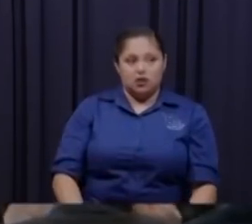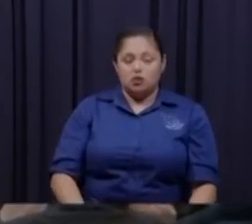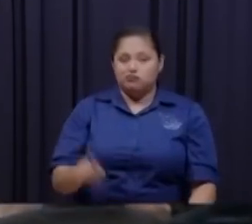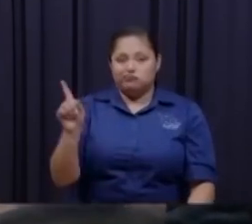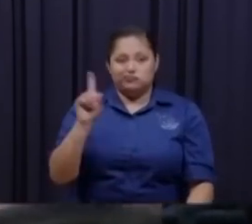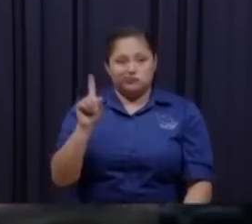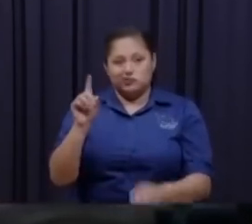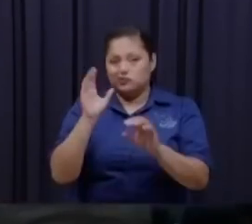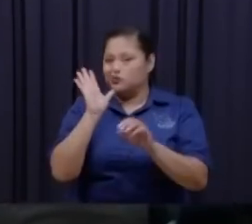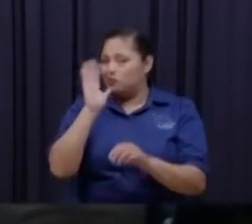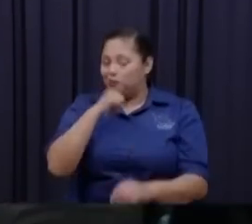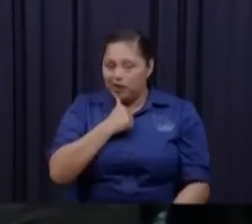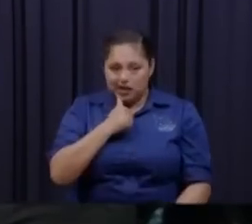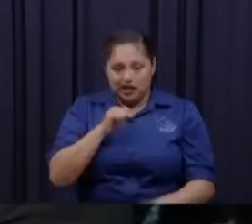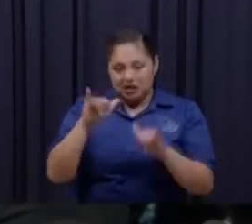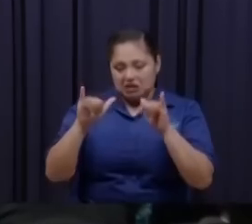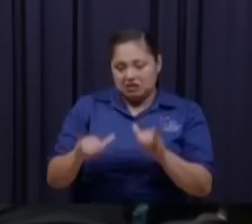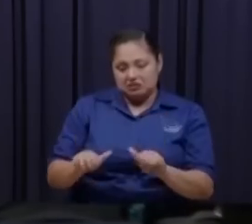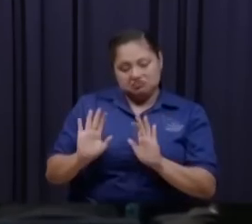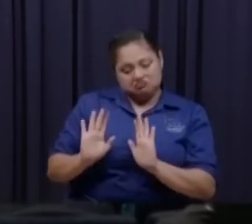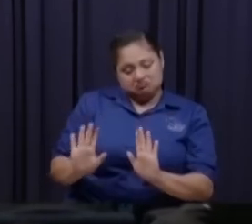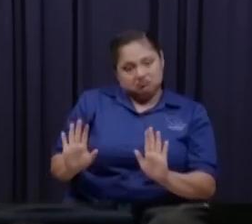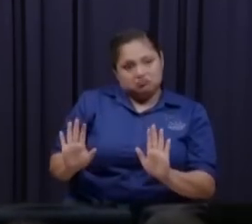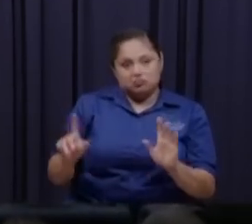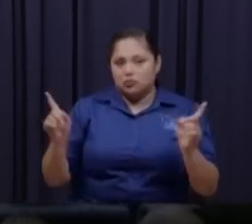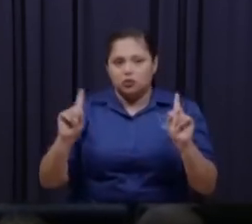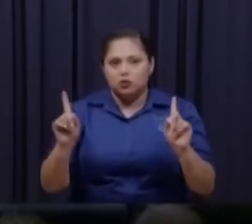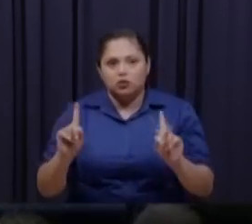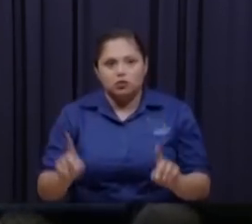no se puede quedar en neutro.